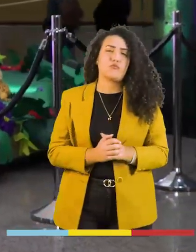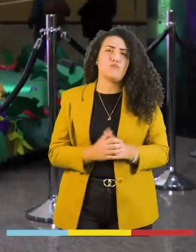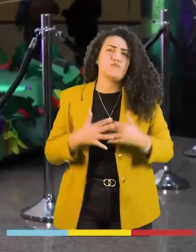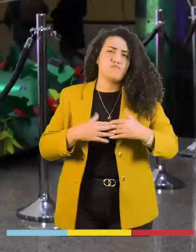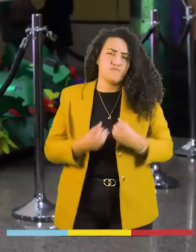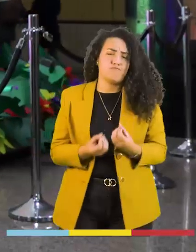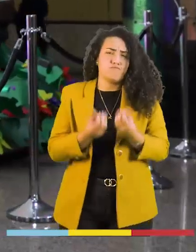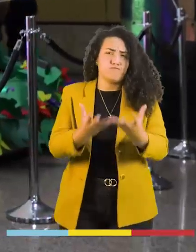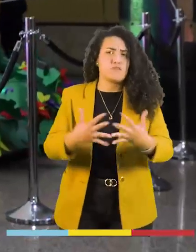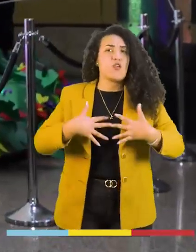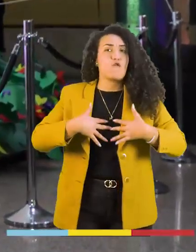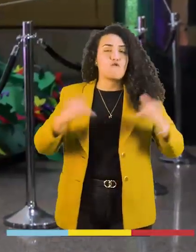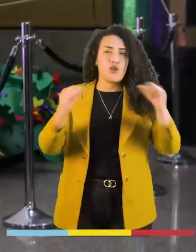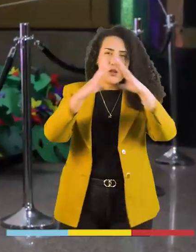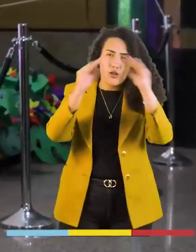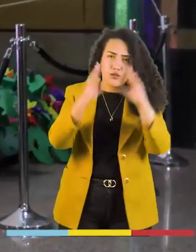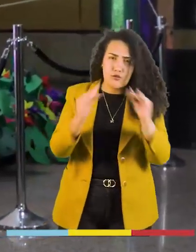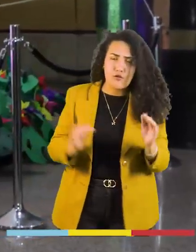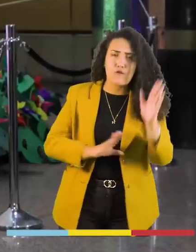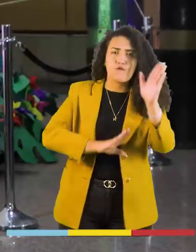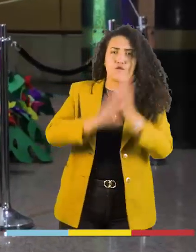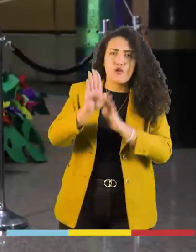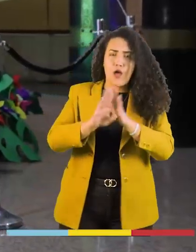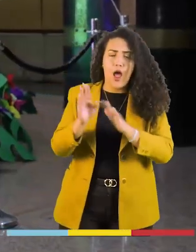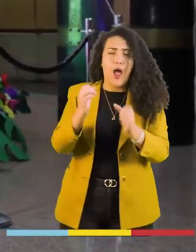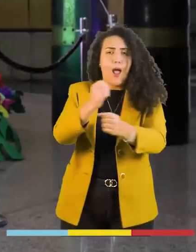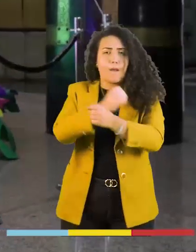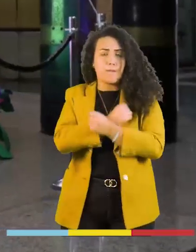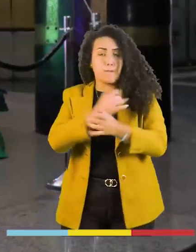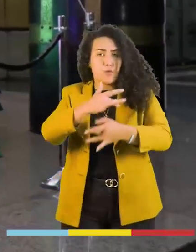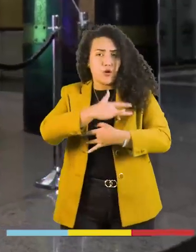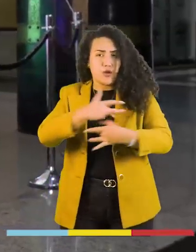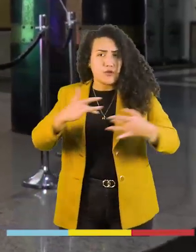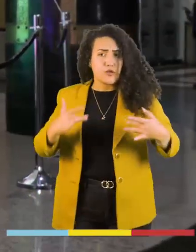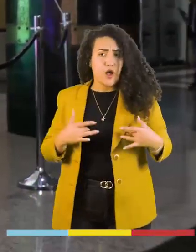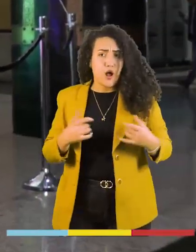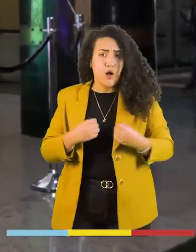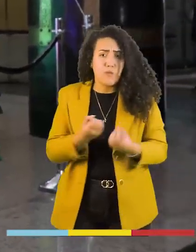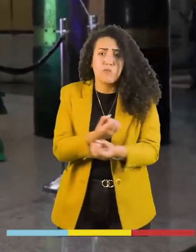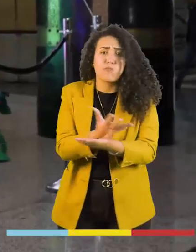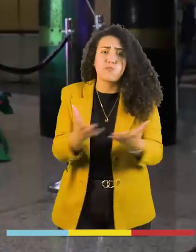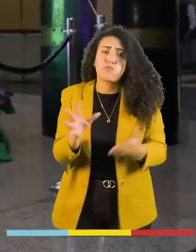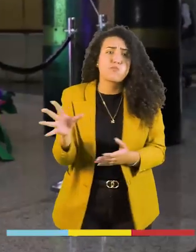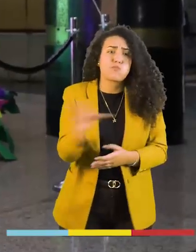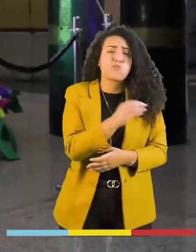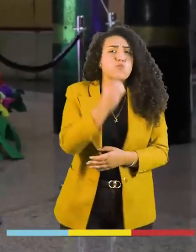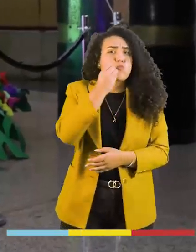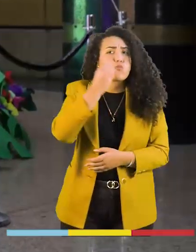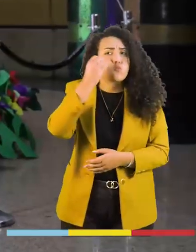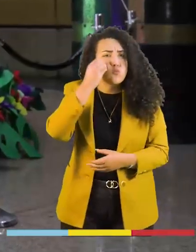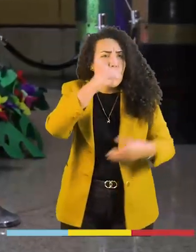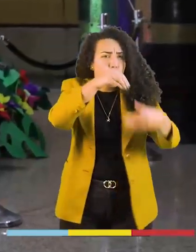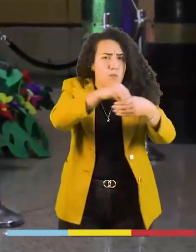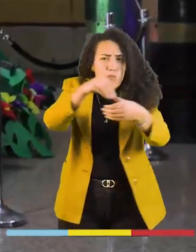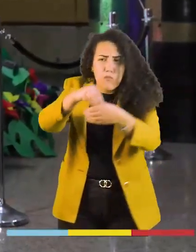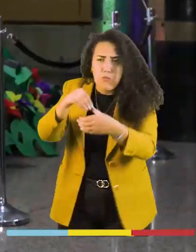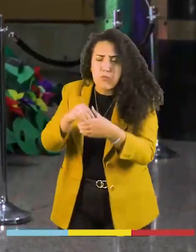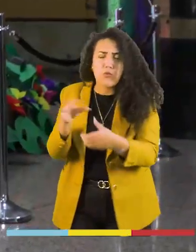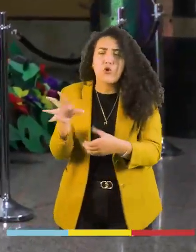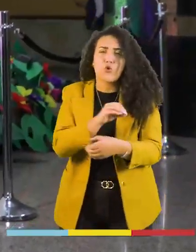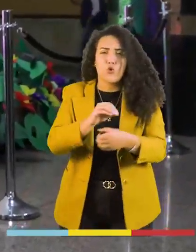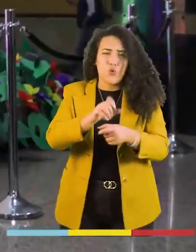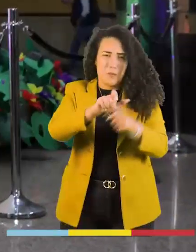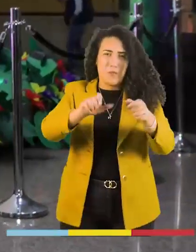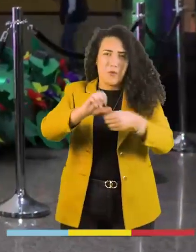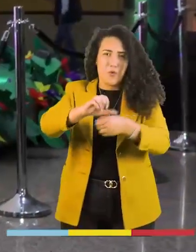una feliz Navidad, que la prosperidad, el amor, la salud y la unión prime en todos los hogares de ustedes, los cundinamarqueses. Y